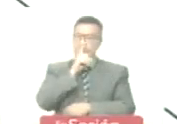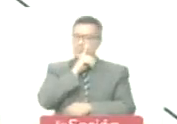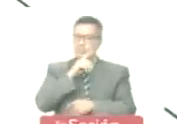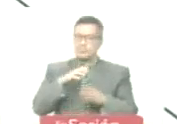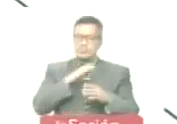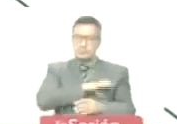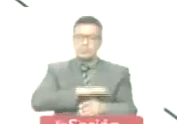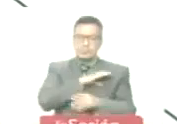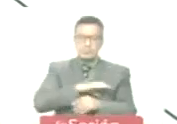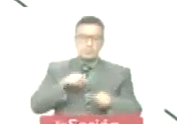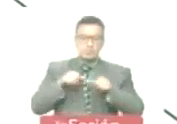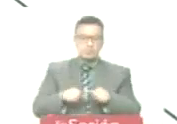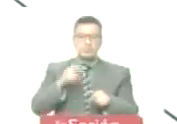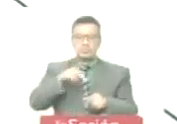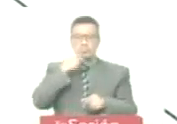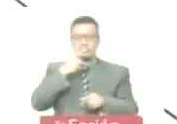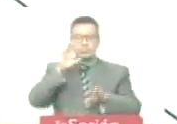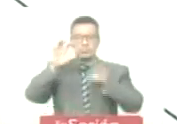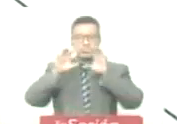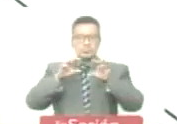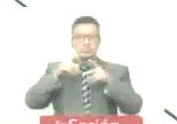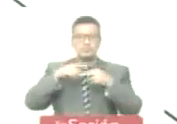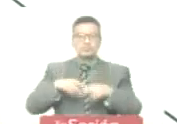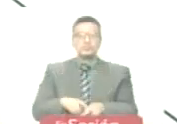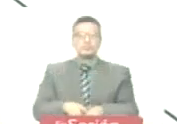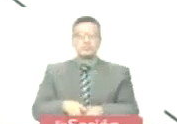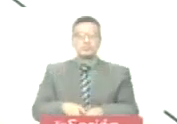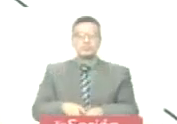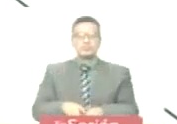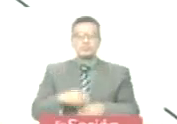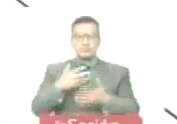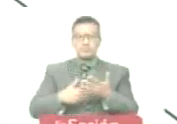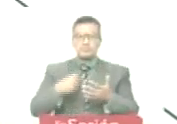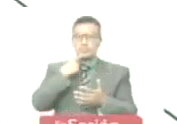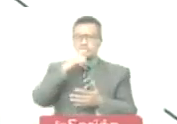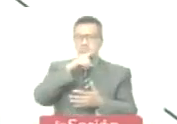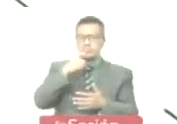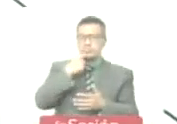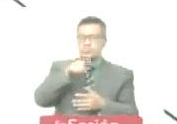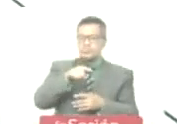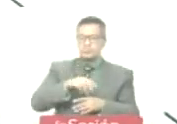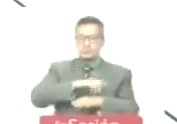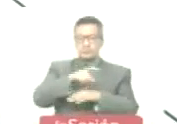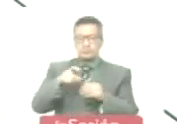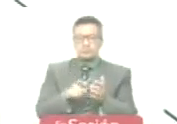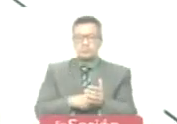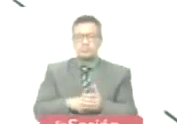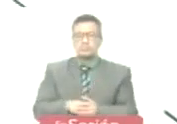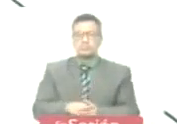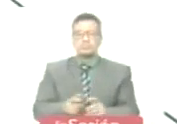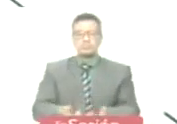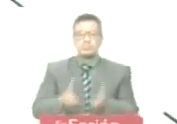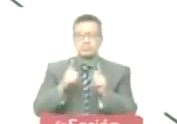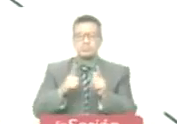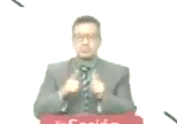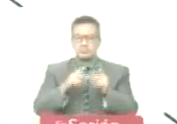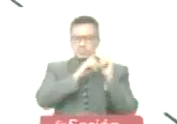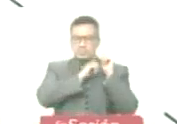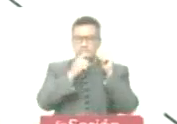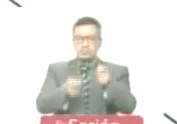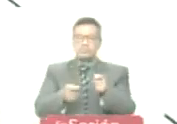la Comisión Permanente de Política Exterior, someter a la consideración de esta plenaria la autorización para designar